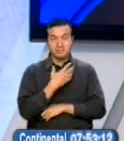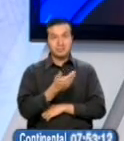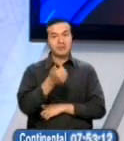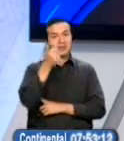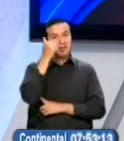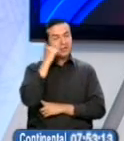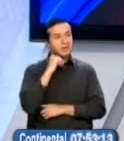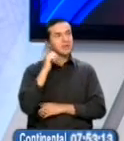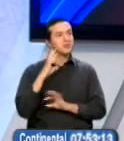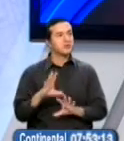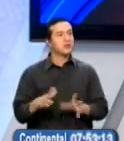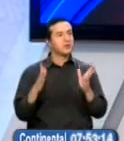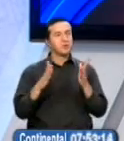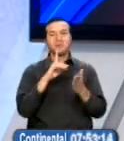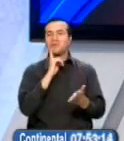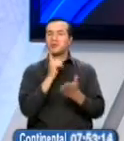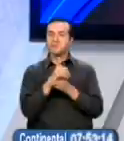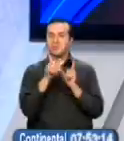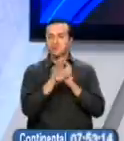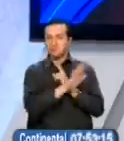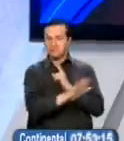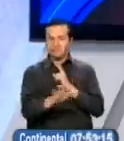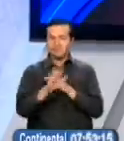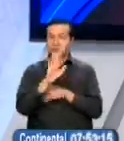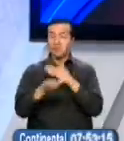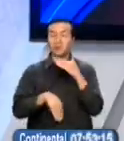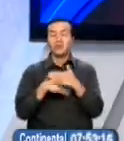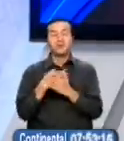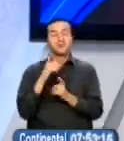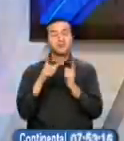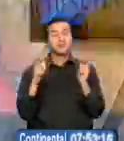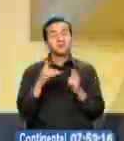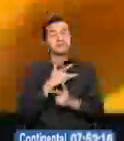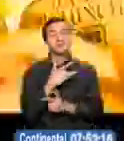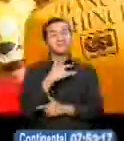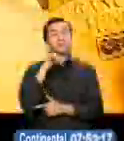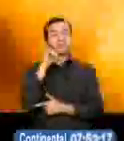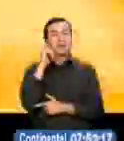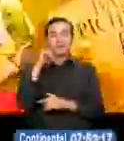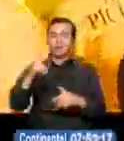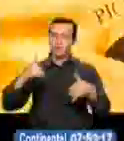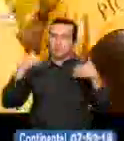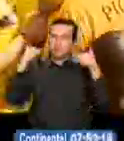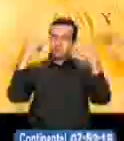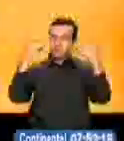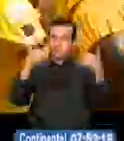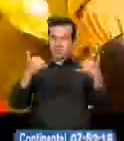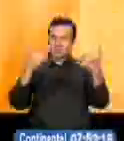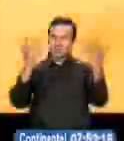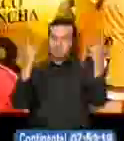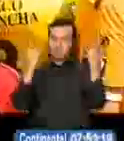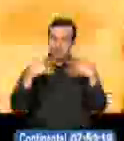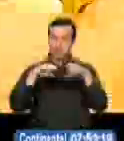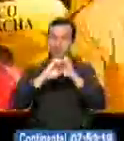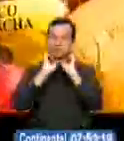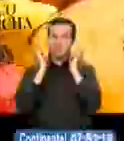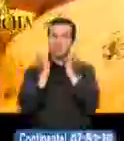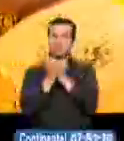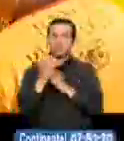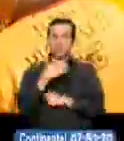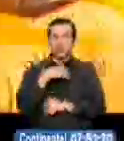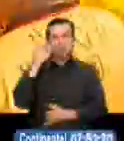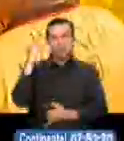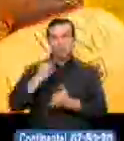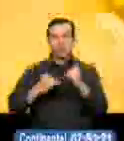ayer celebró, de hecho sus hinchas todavía esperan el sábado la gran premiación, lo que se espera ya en el Estadio Monumental en el